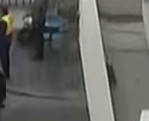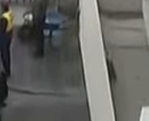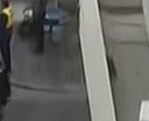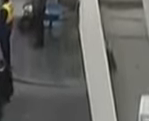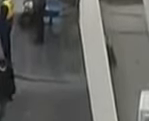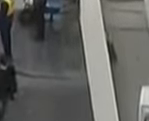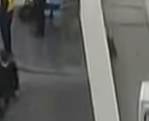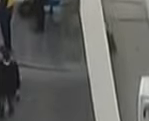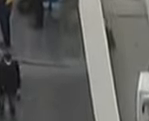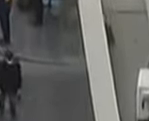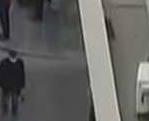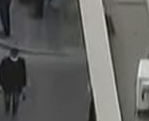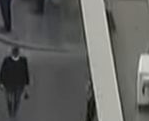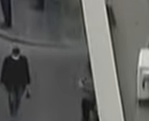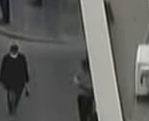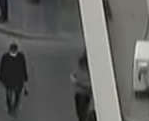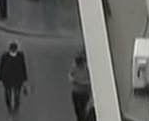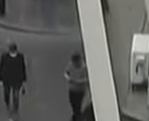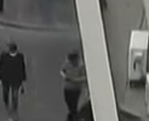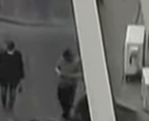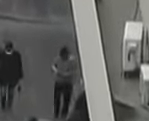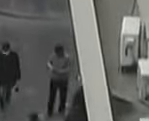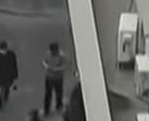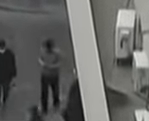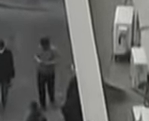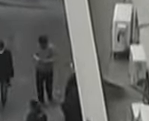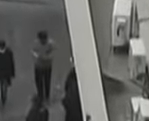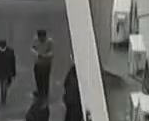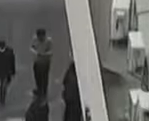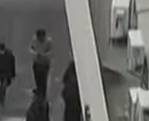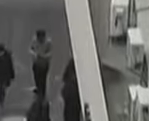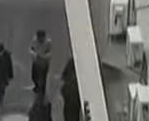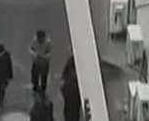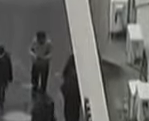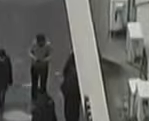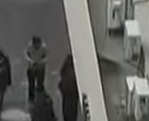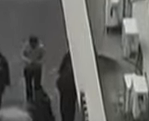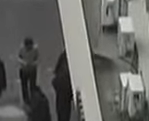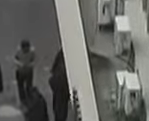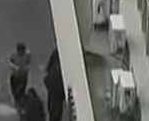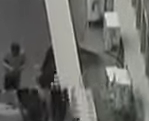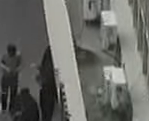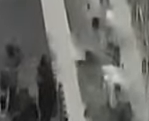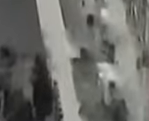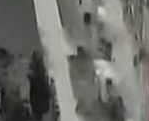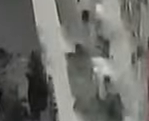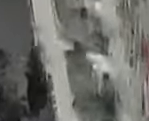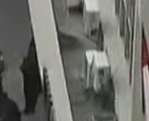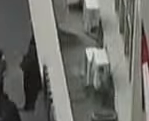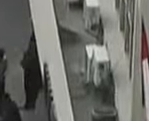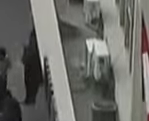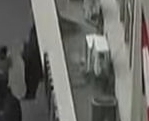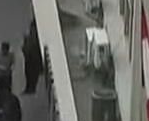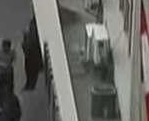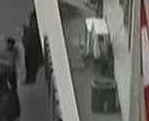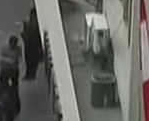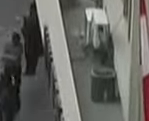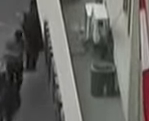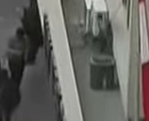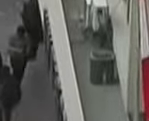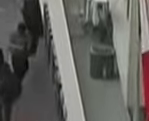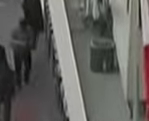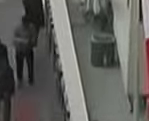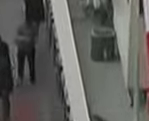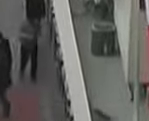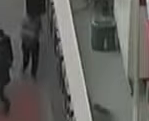la deferencia de acompañar a todo el gabinete de Mirta Vázquez. Y en medio del respaldo de un grupo de simpatizantes,